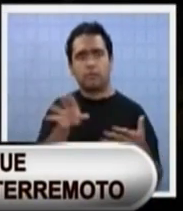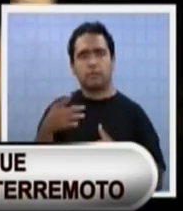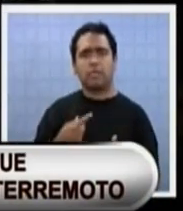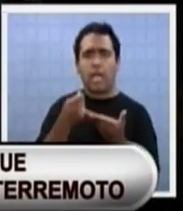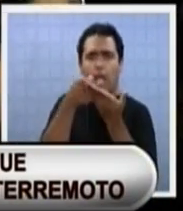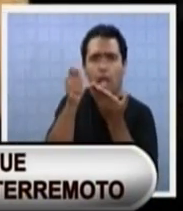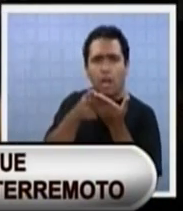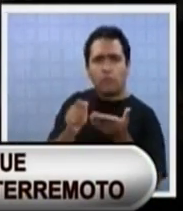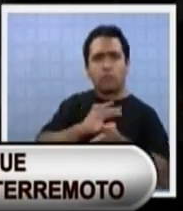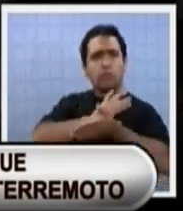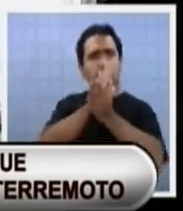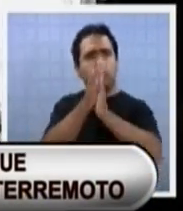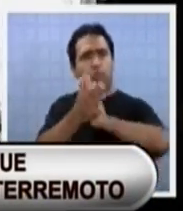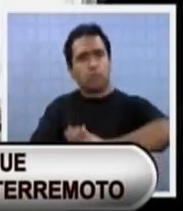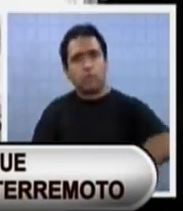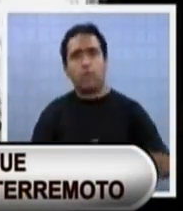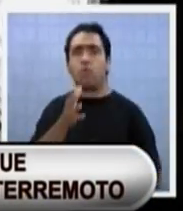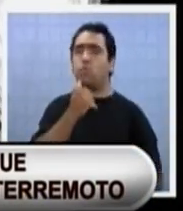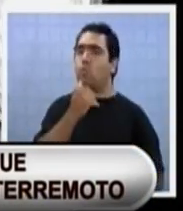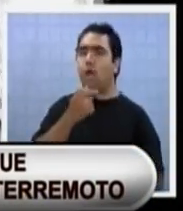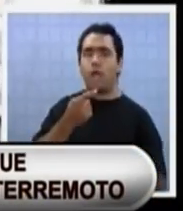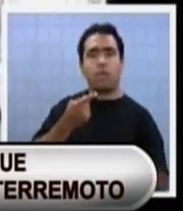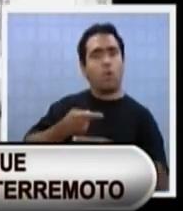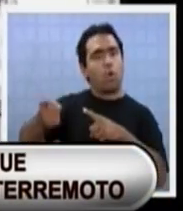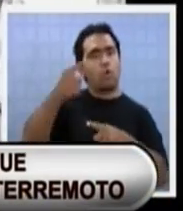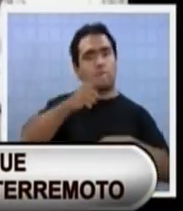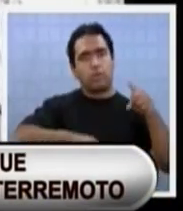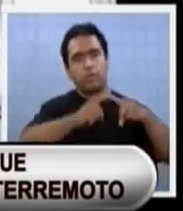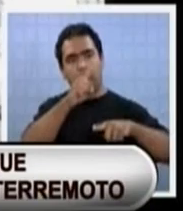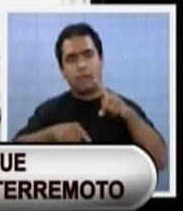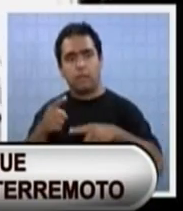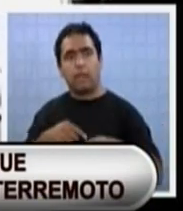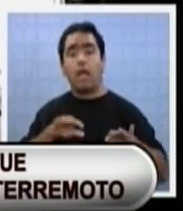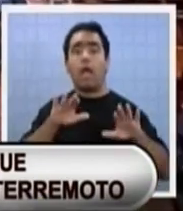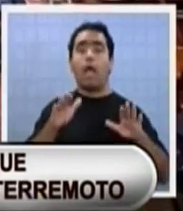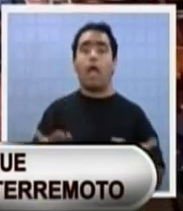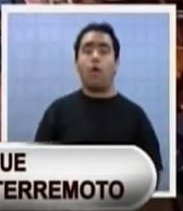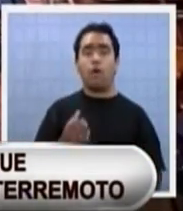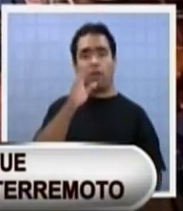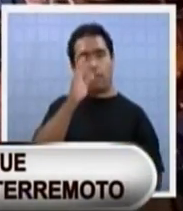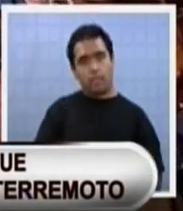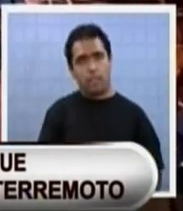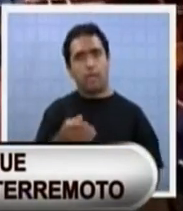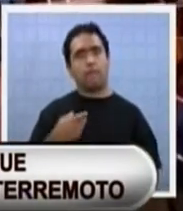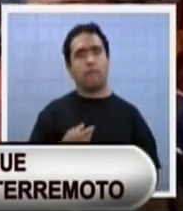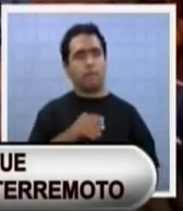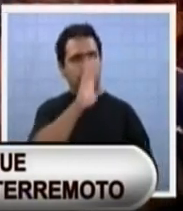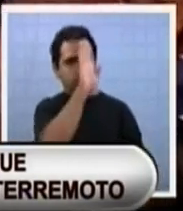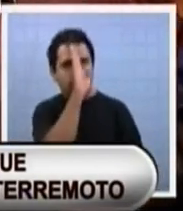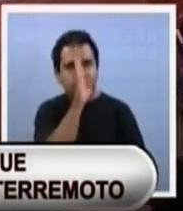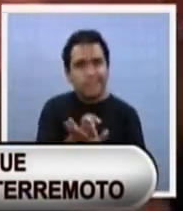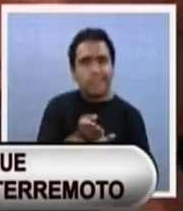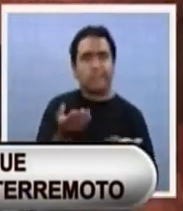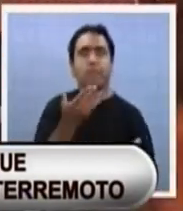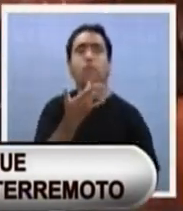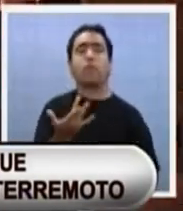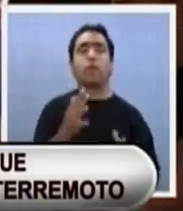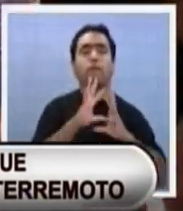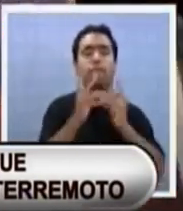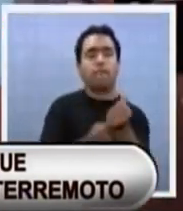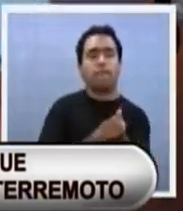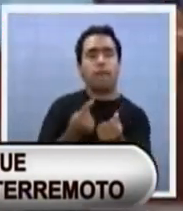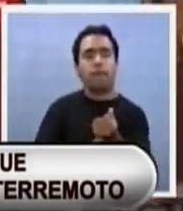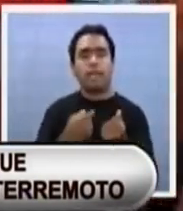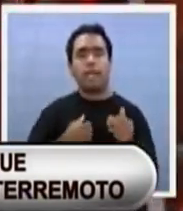posibilidades, tomando en cuenta que no existen otros terrenos fiscales. Por lo tanto, ahora habrá que tomar la decisión, puesto que muchas familias con